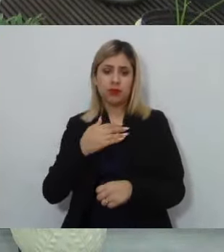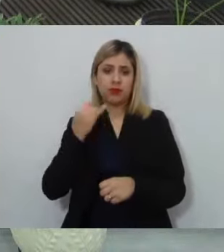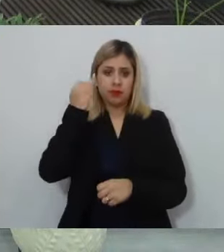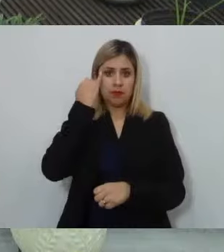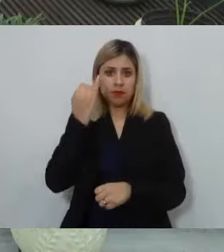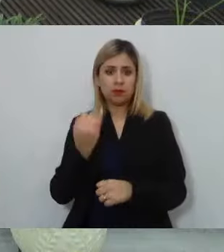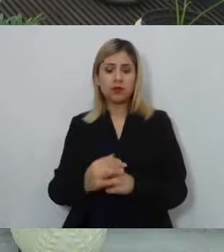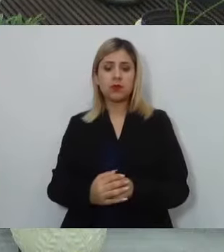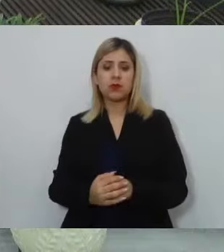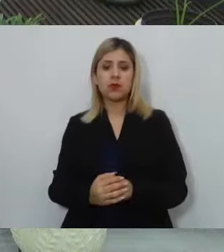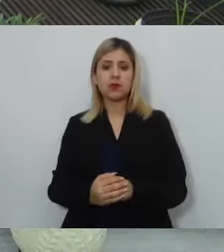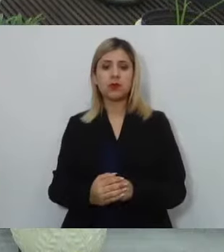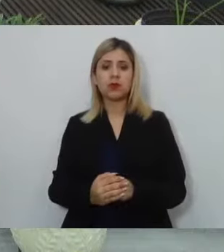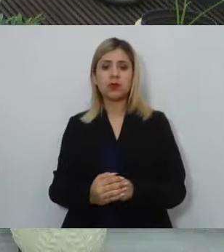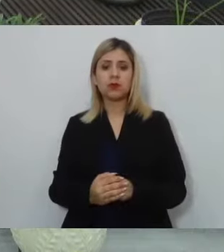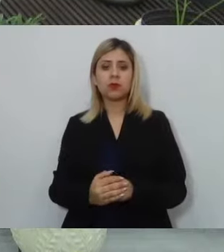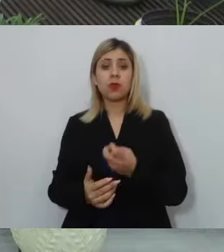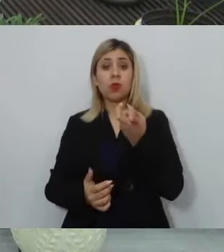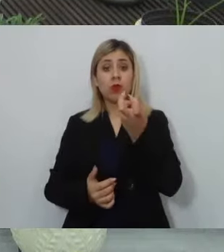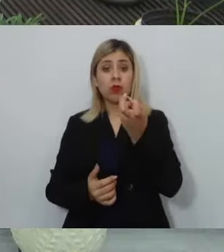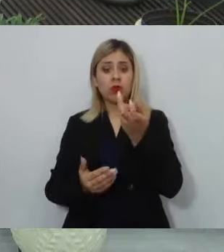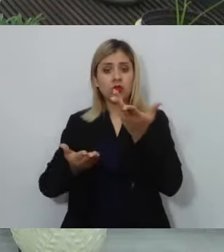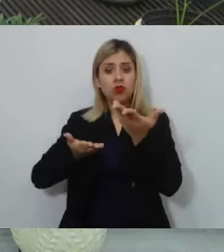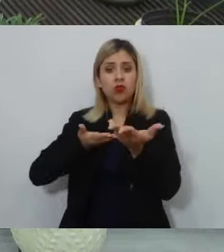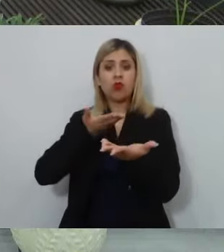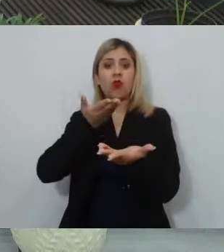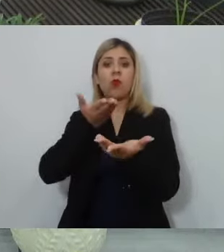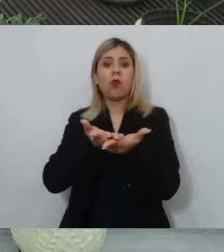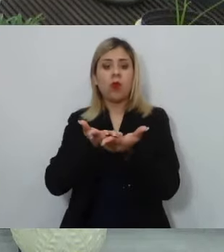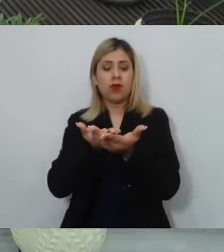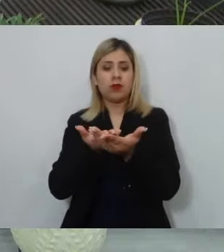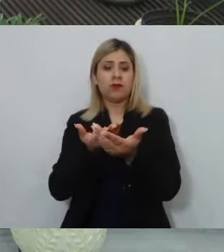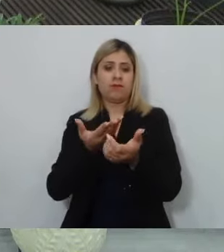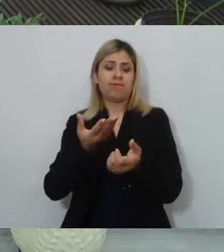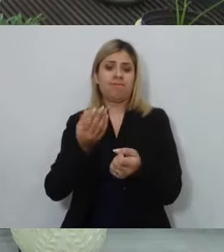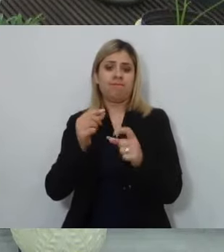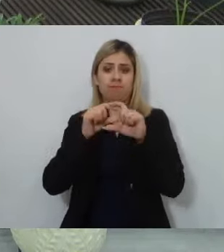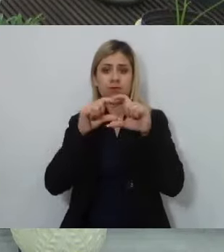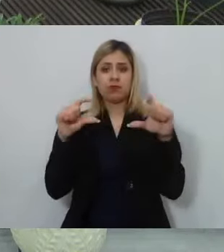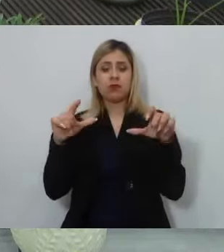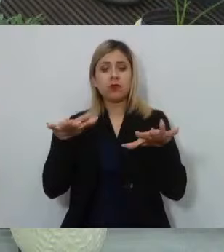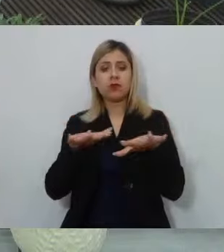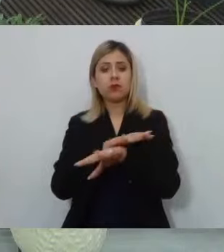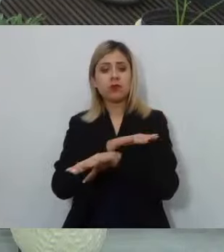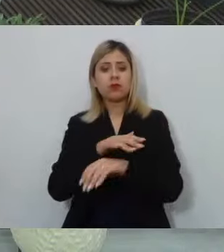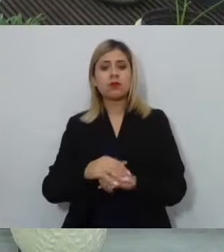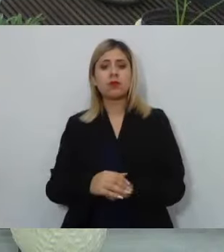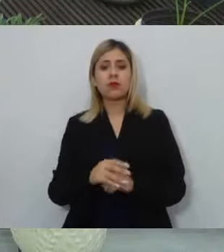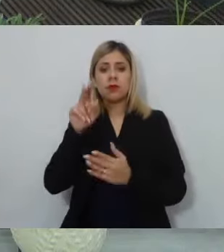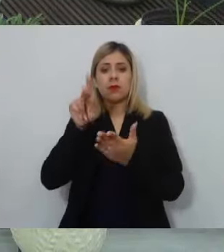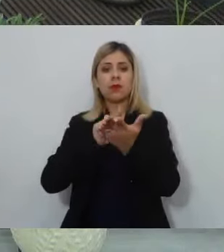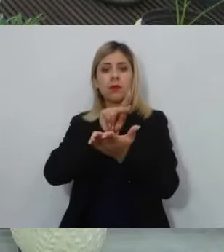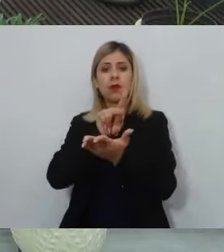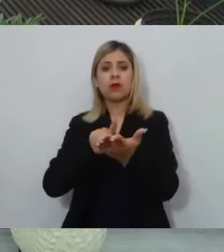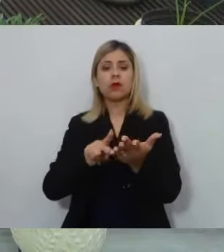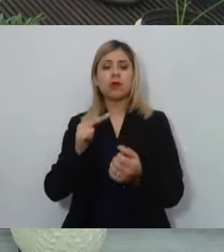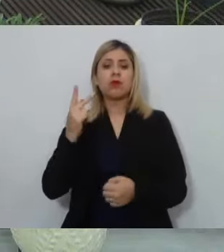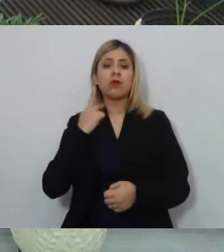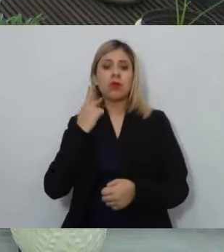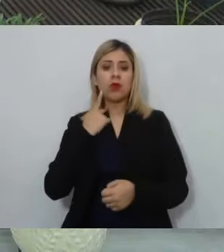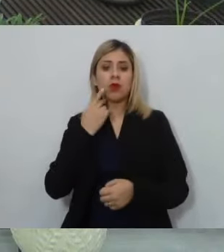presidente claro al contrario señor representante gracias a usted usted por su planteamiento eh Por nuestra